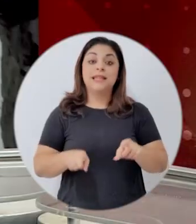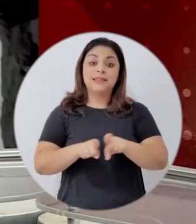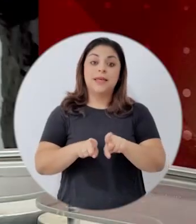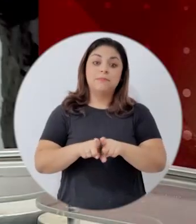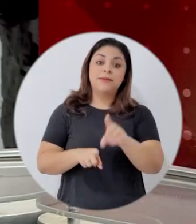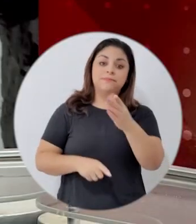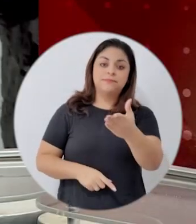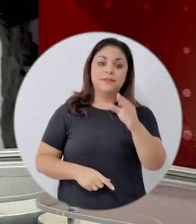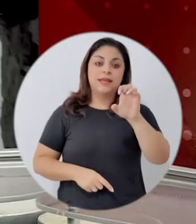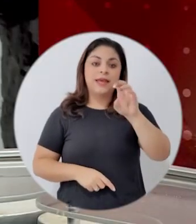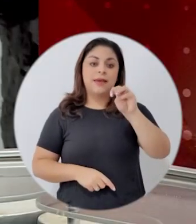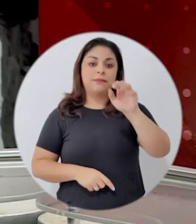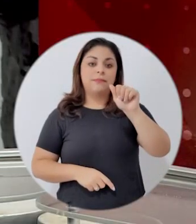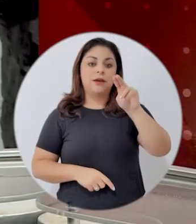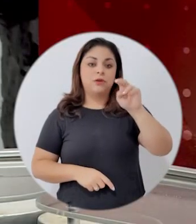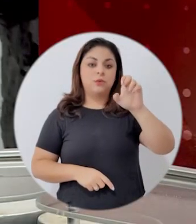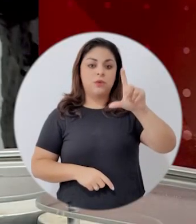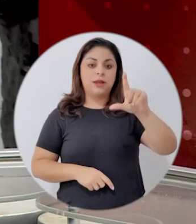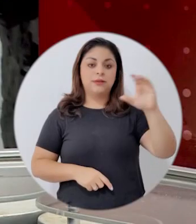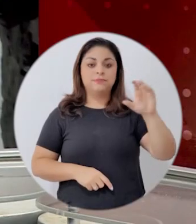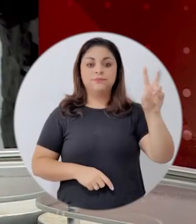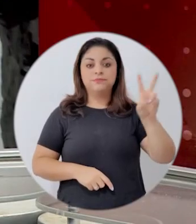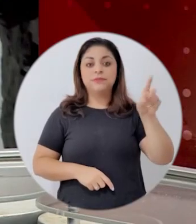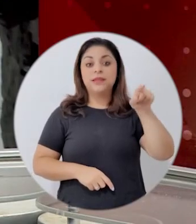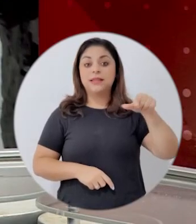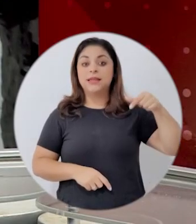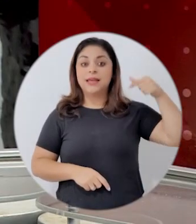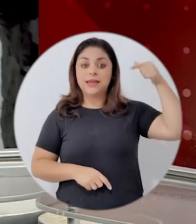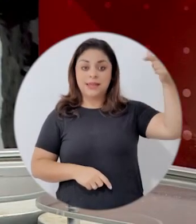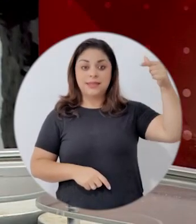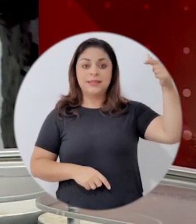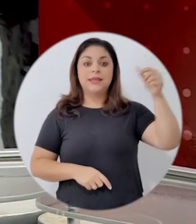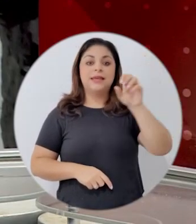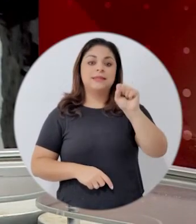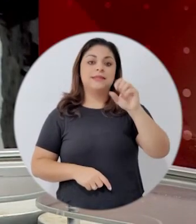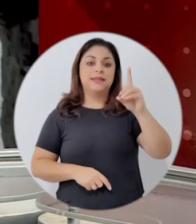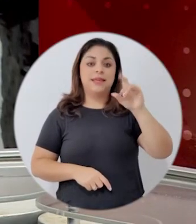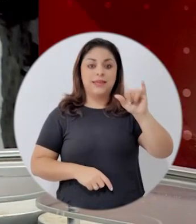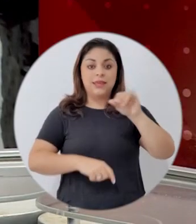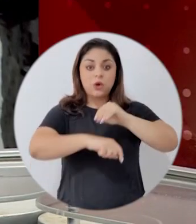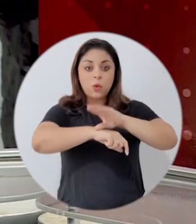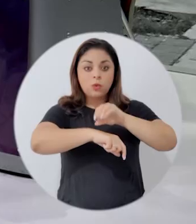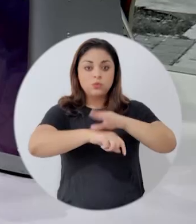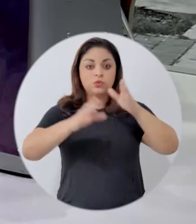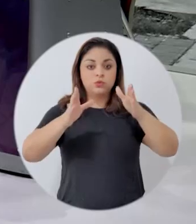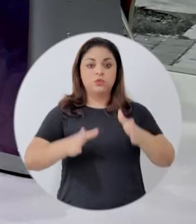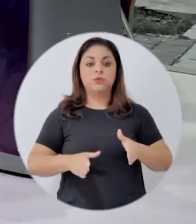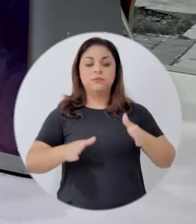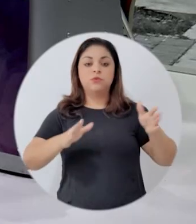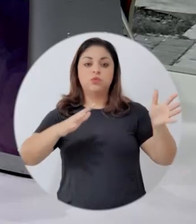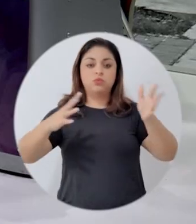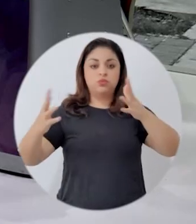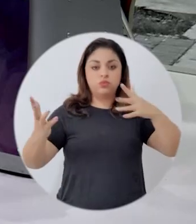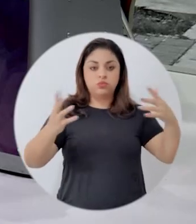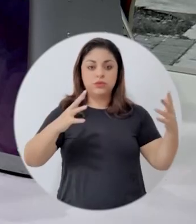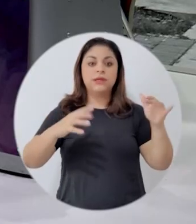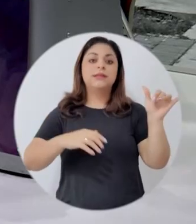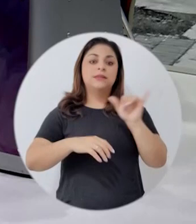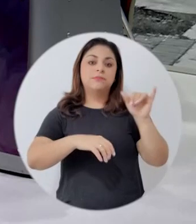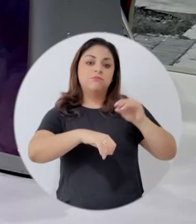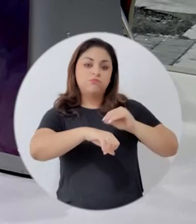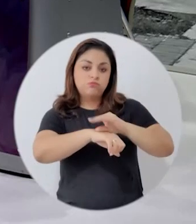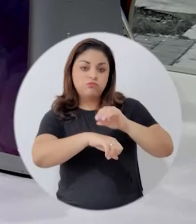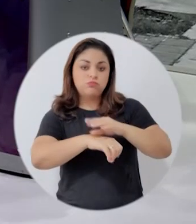También nos acompaña Emanuel Campos Vargas, quien es gerente de SDI Consultores Ambientales y quien también